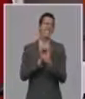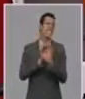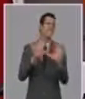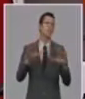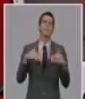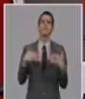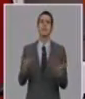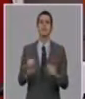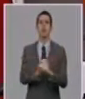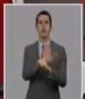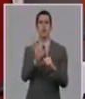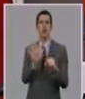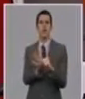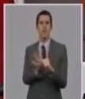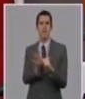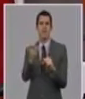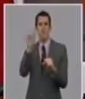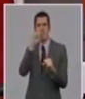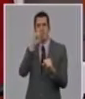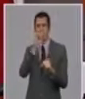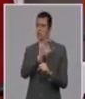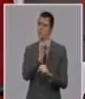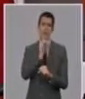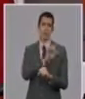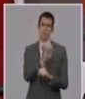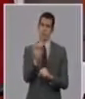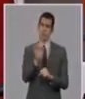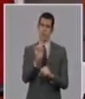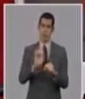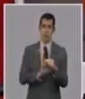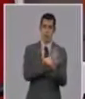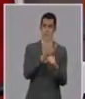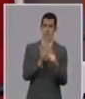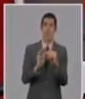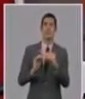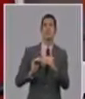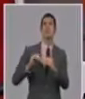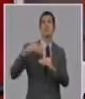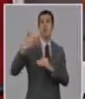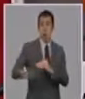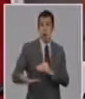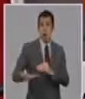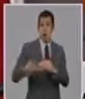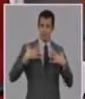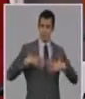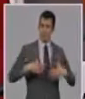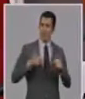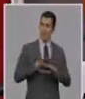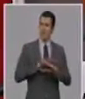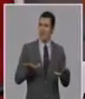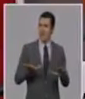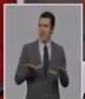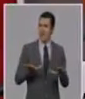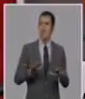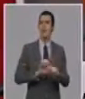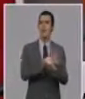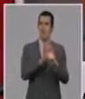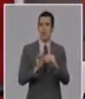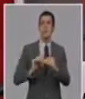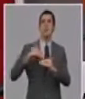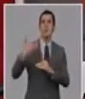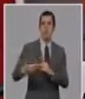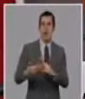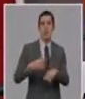todo el mundo tiene que entender que esta enfermedad, además de que deja secuelas, la estamos todavía